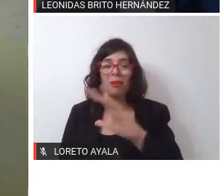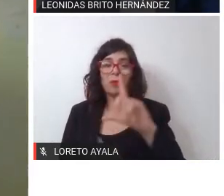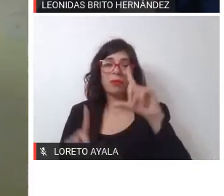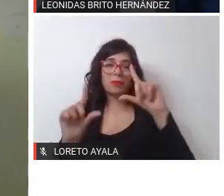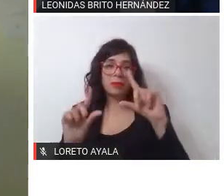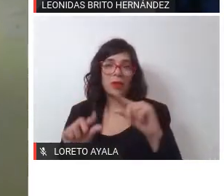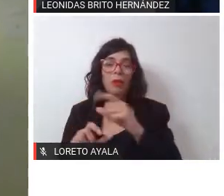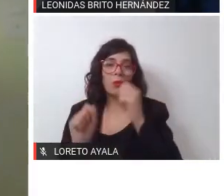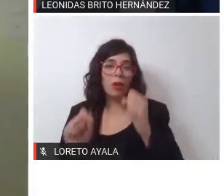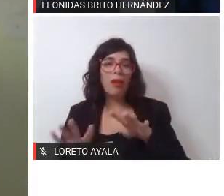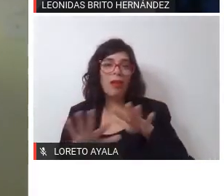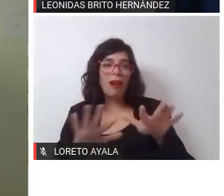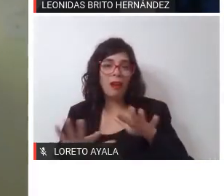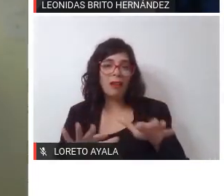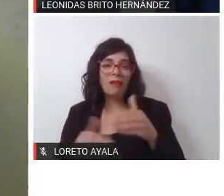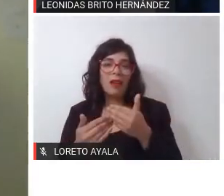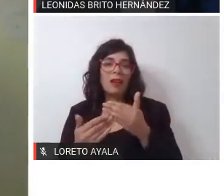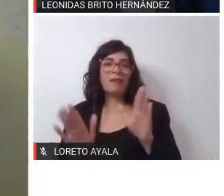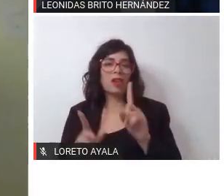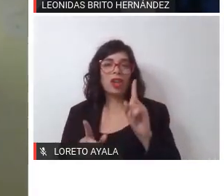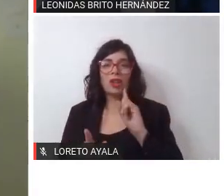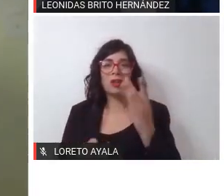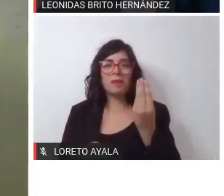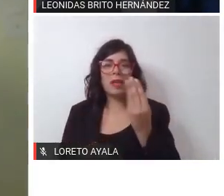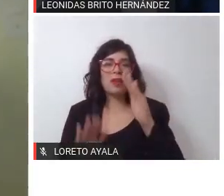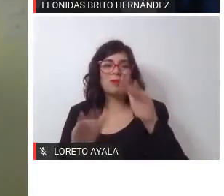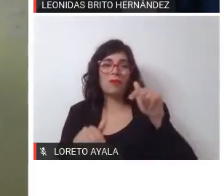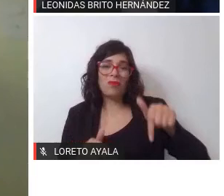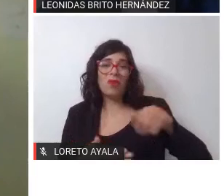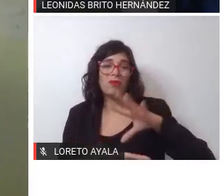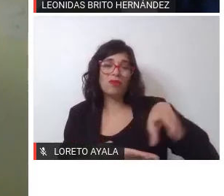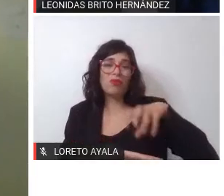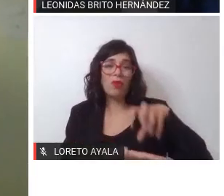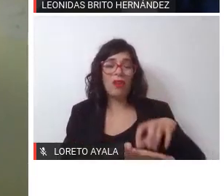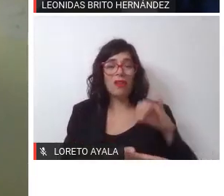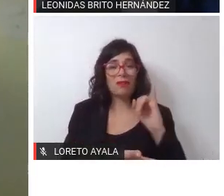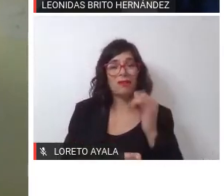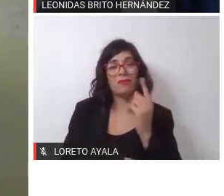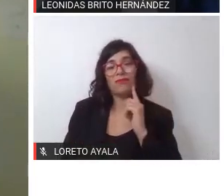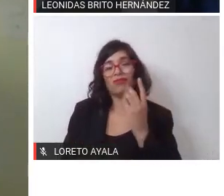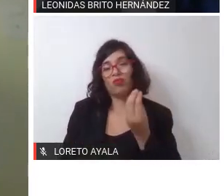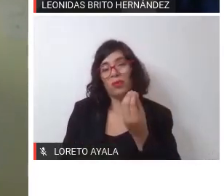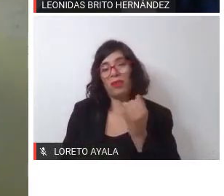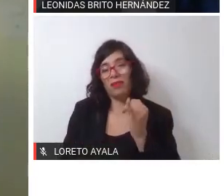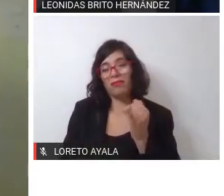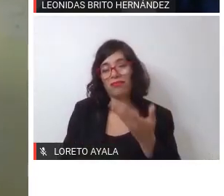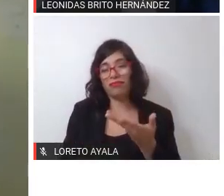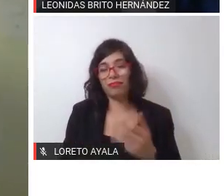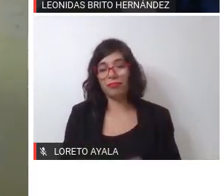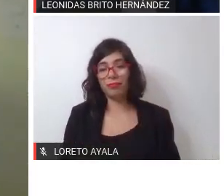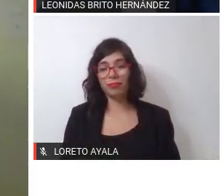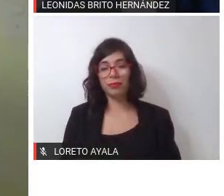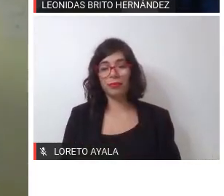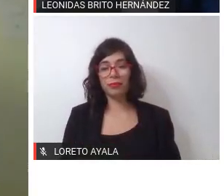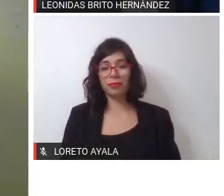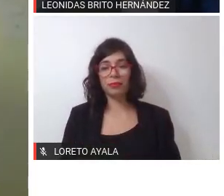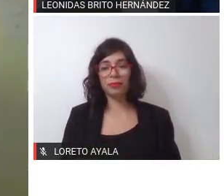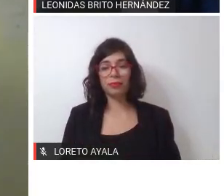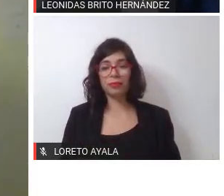actividad, no teniendo los miedos que tenemos en el mundo urbano. Ahí hay